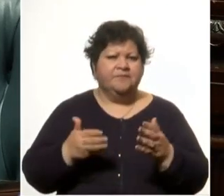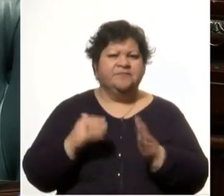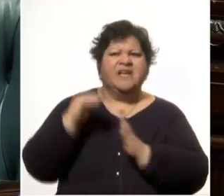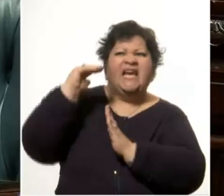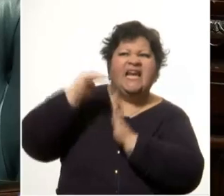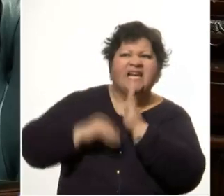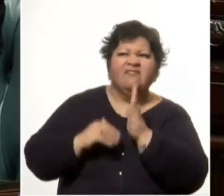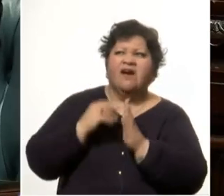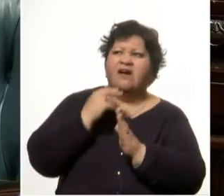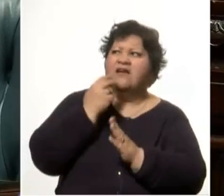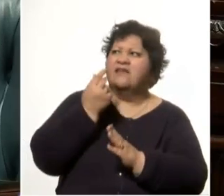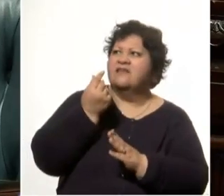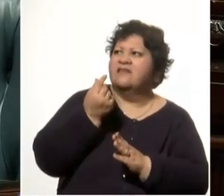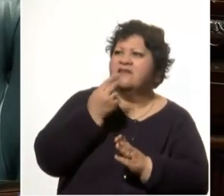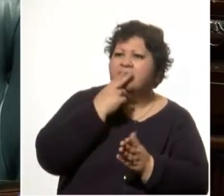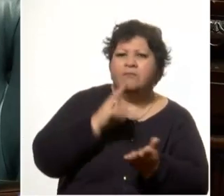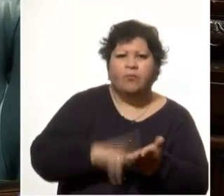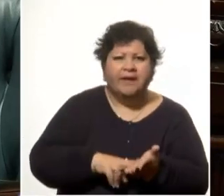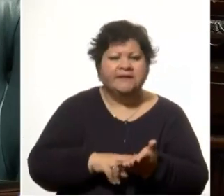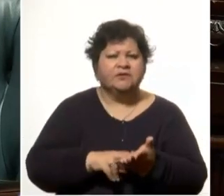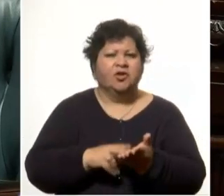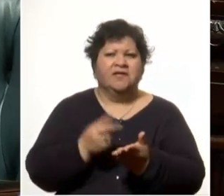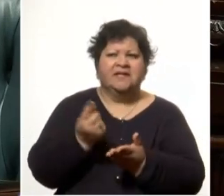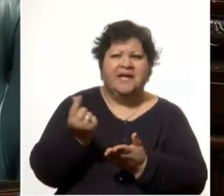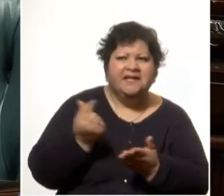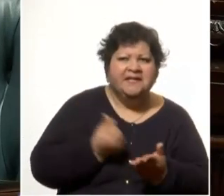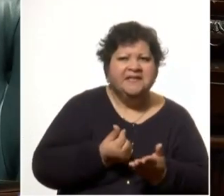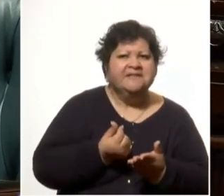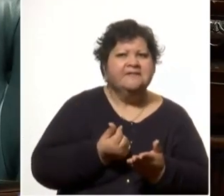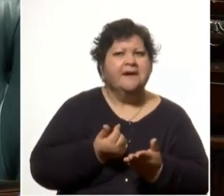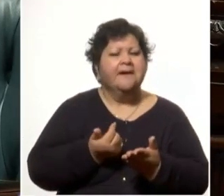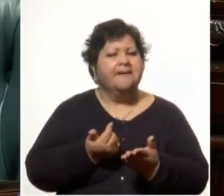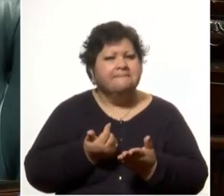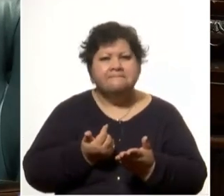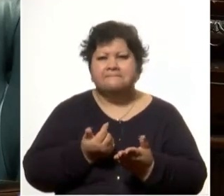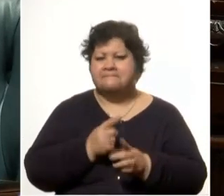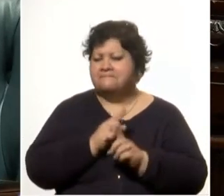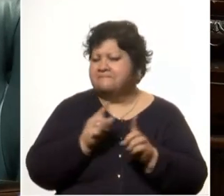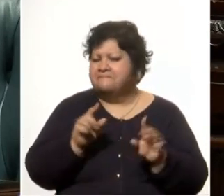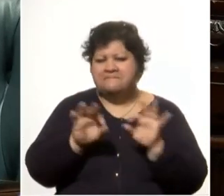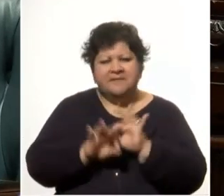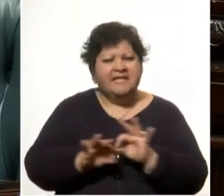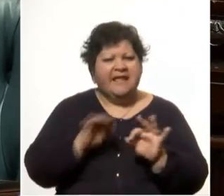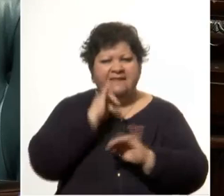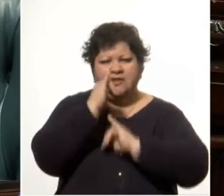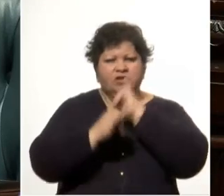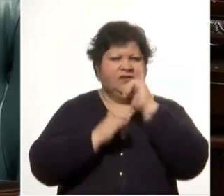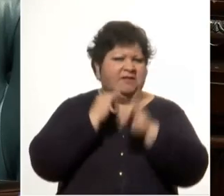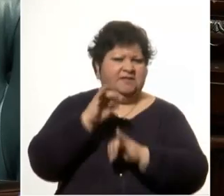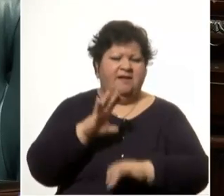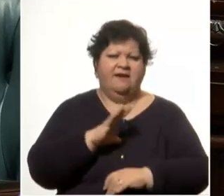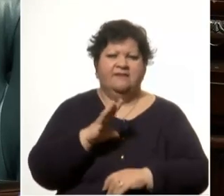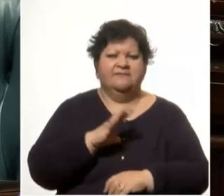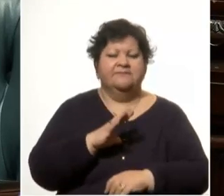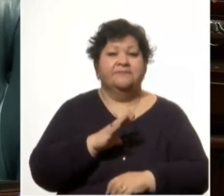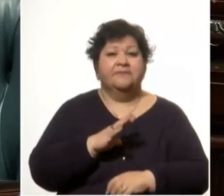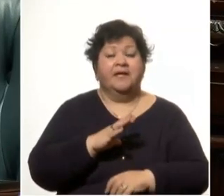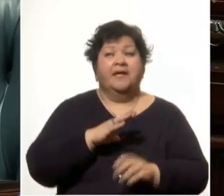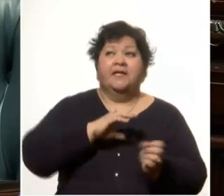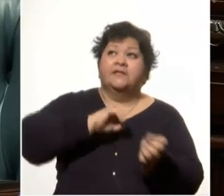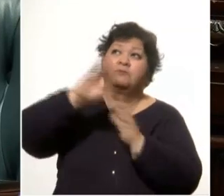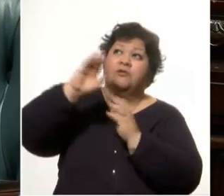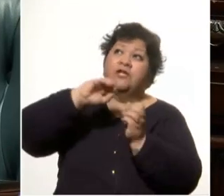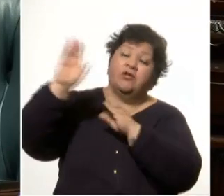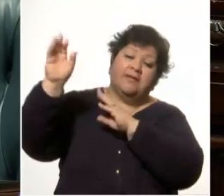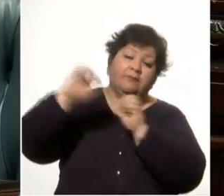de tarifas. Lamentablemente nada de buenas noticias al respecto. La realidad es que nuestros exportadores e